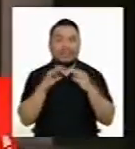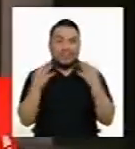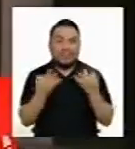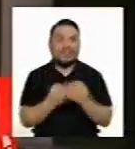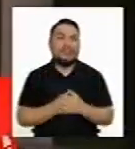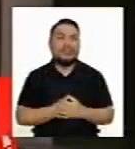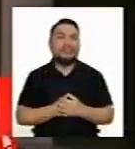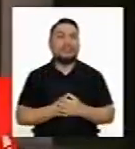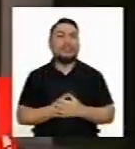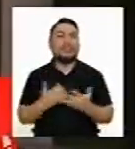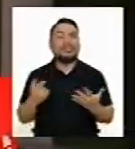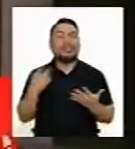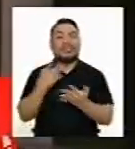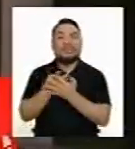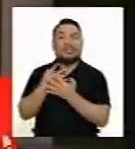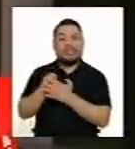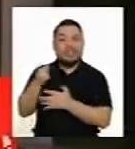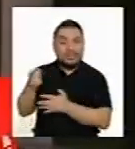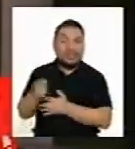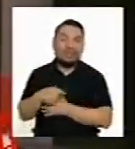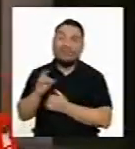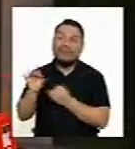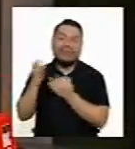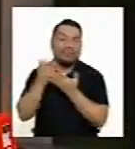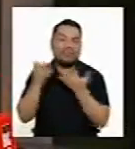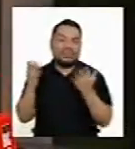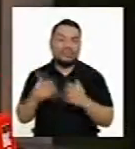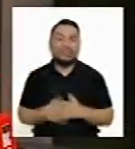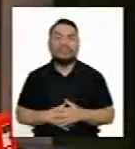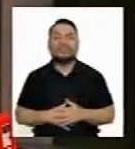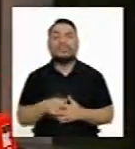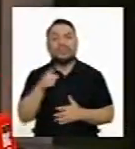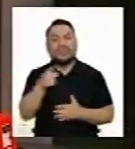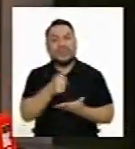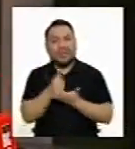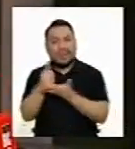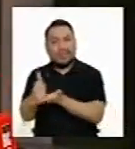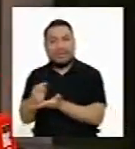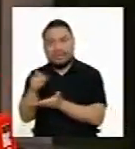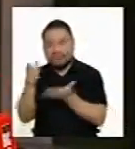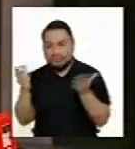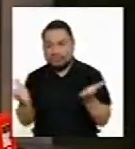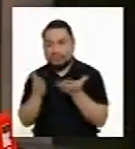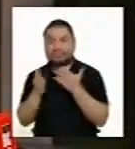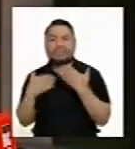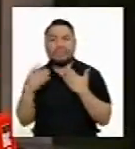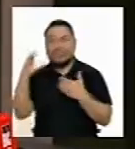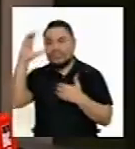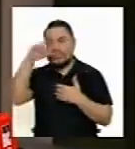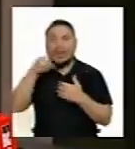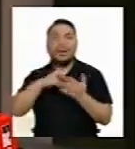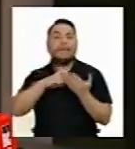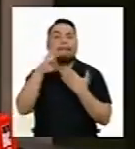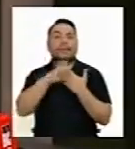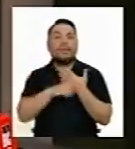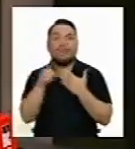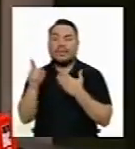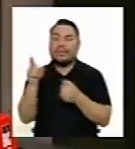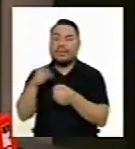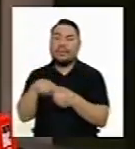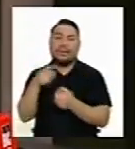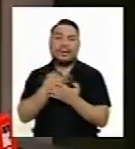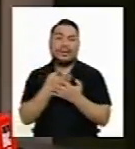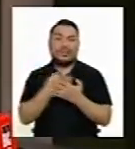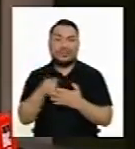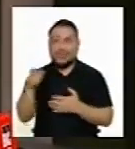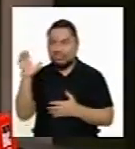familiar privado de su libertad por diversos motivos, ayúdelo, motívelo a que pueda buscar estos programas que está brindando el INPE,